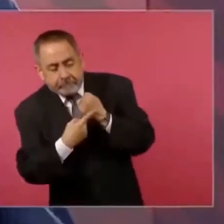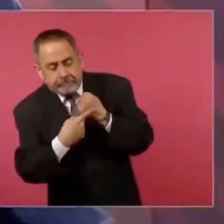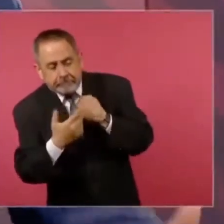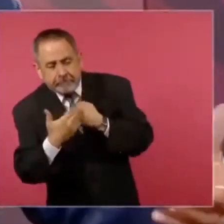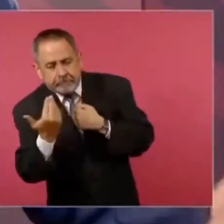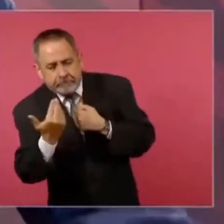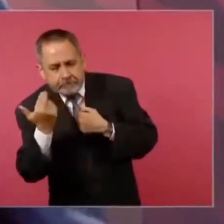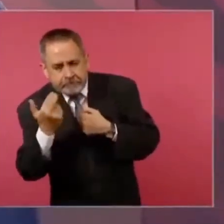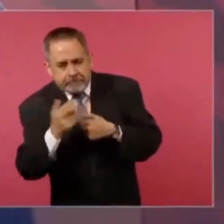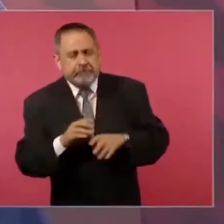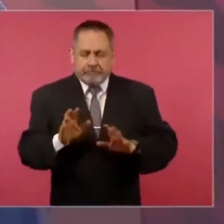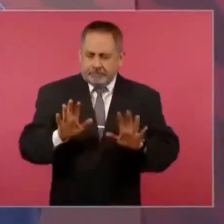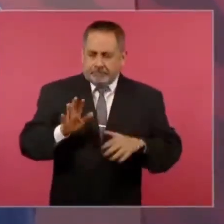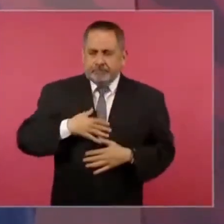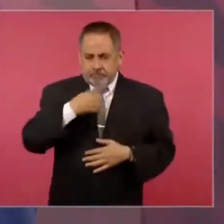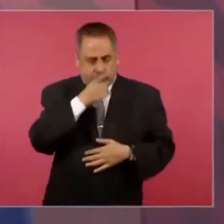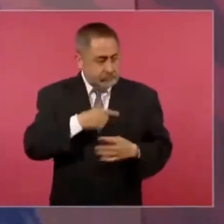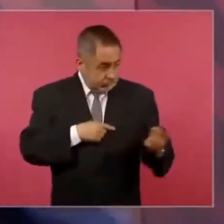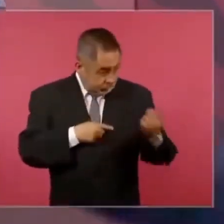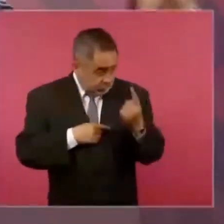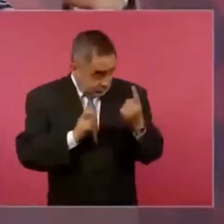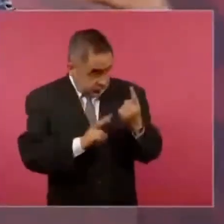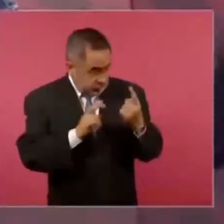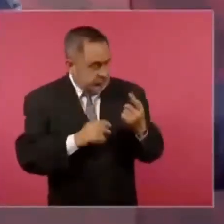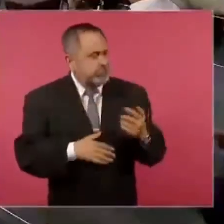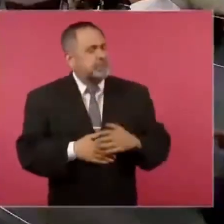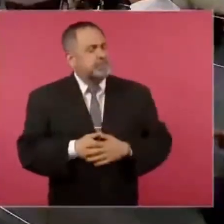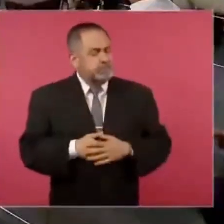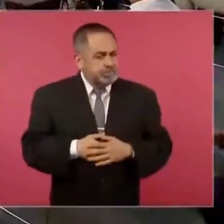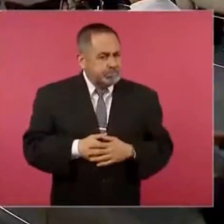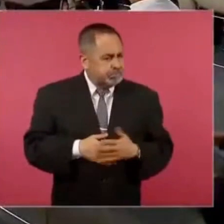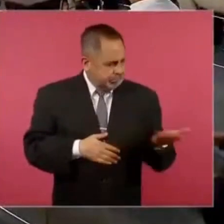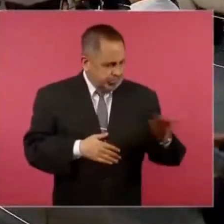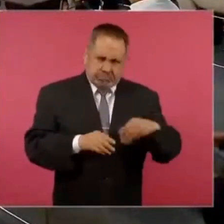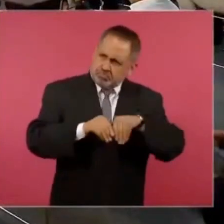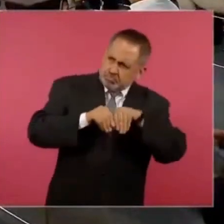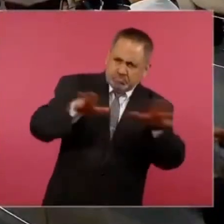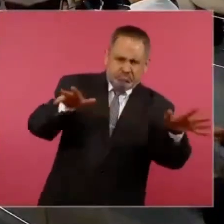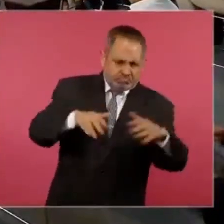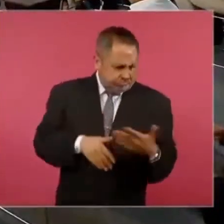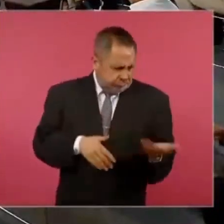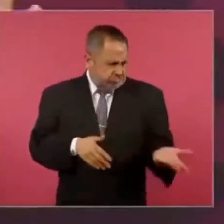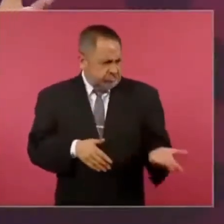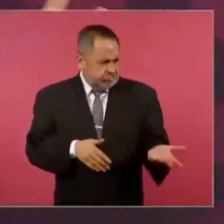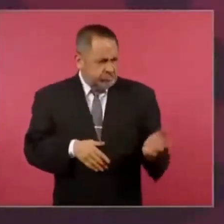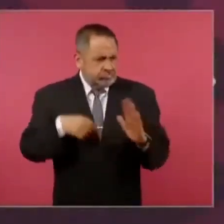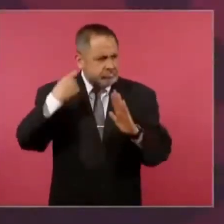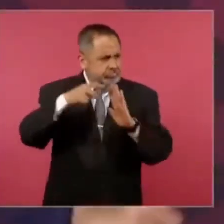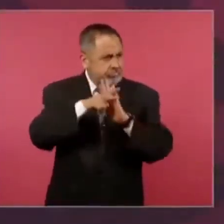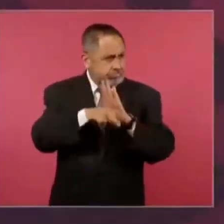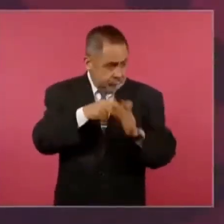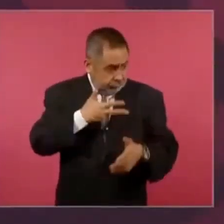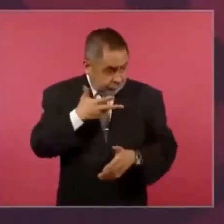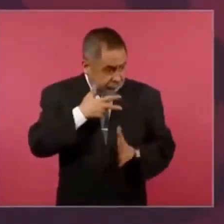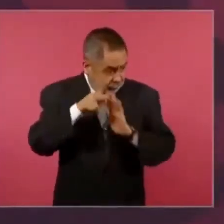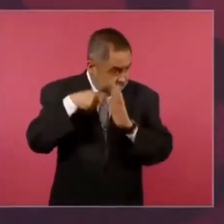le dije, ¿por qué no das a conocer los videos?